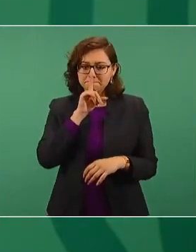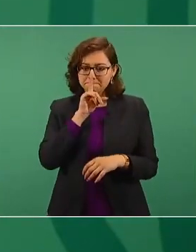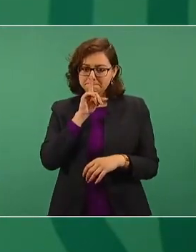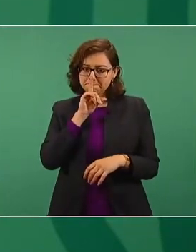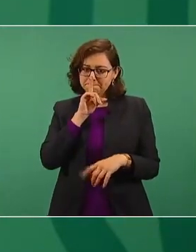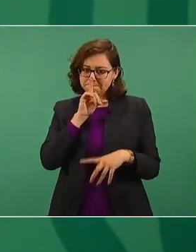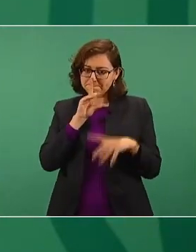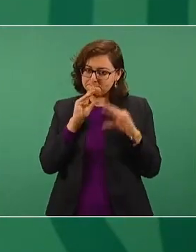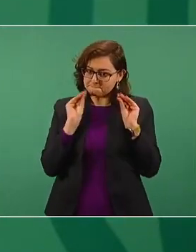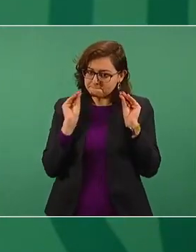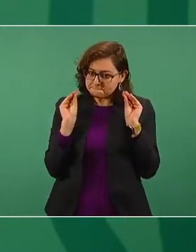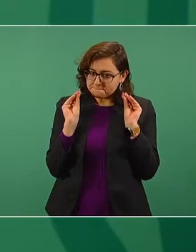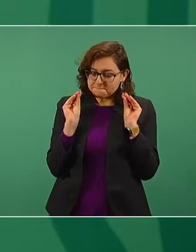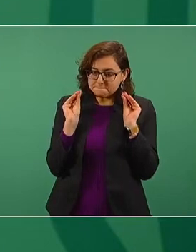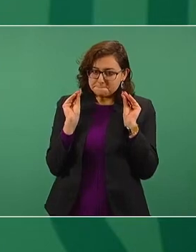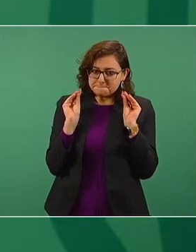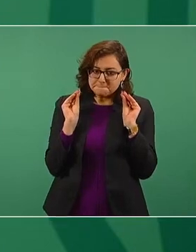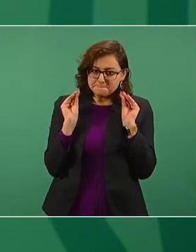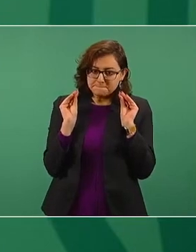cómplice.